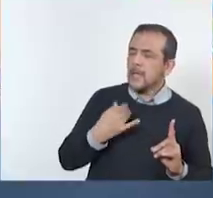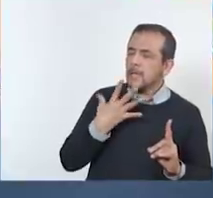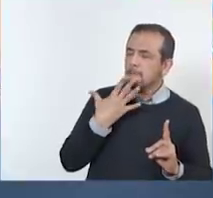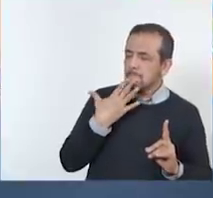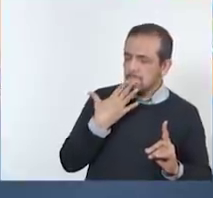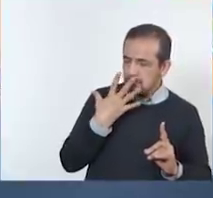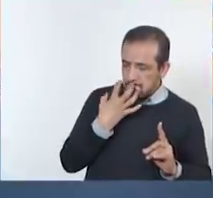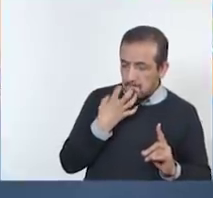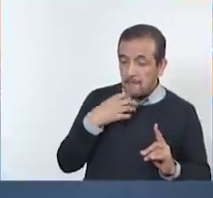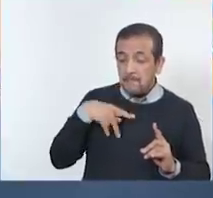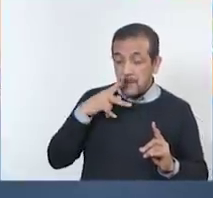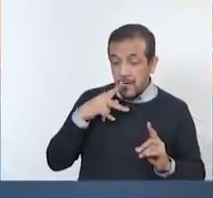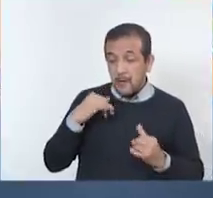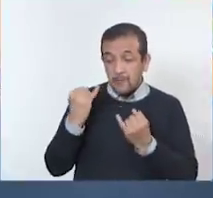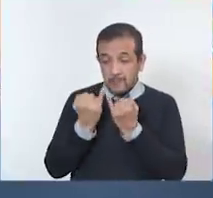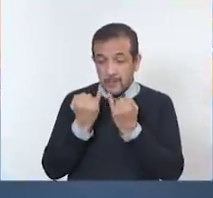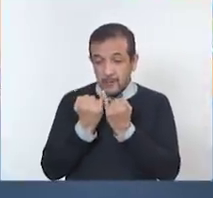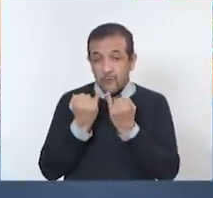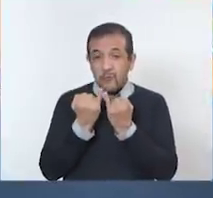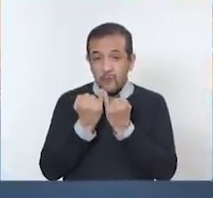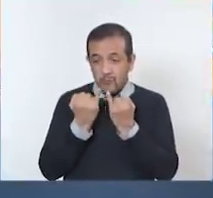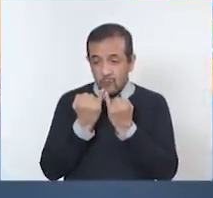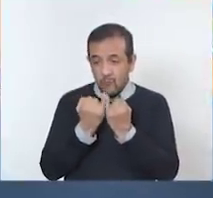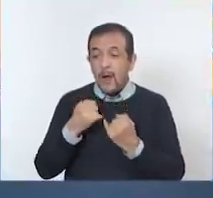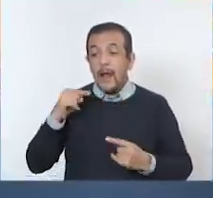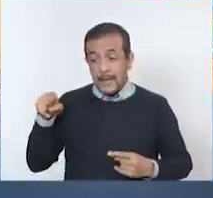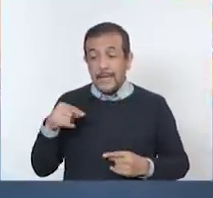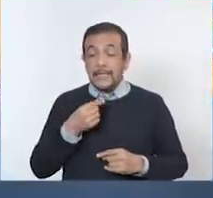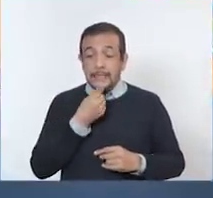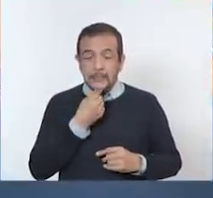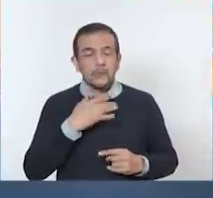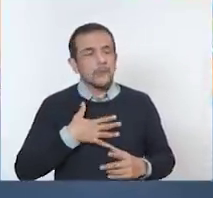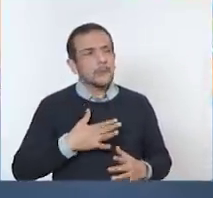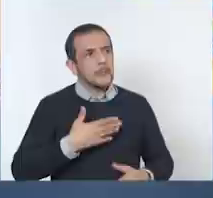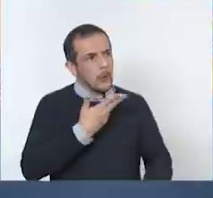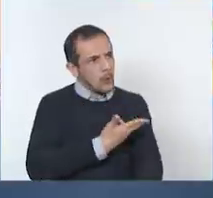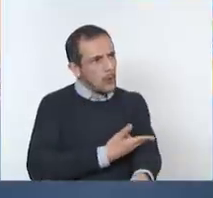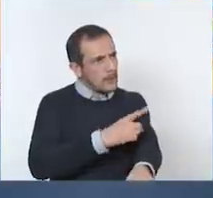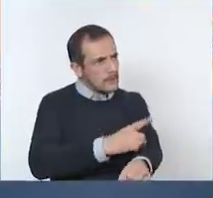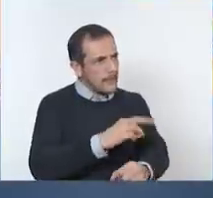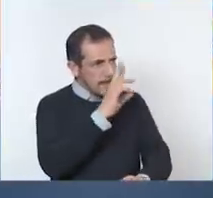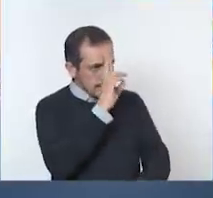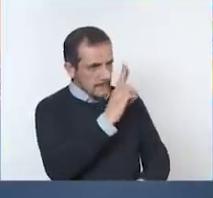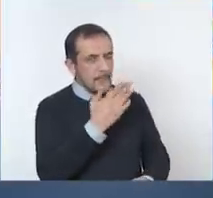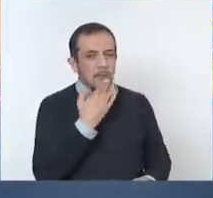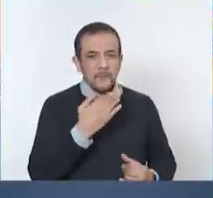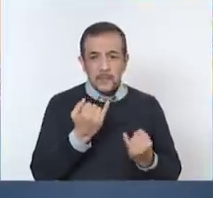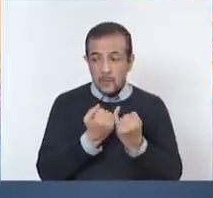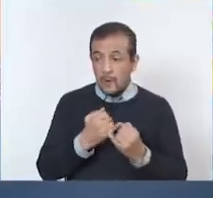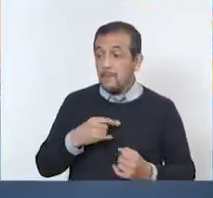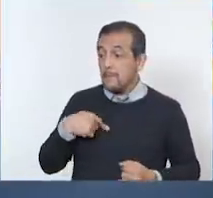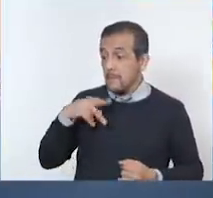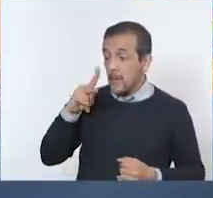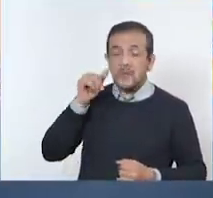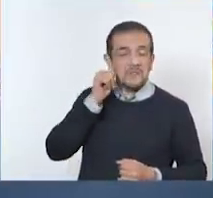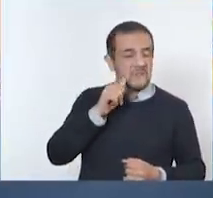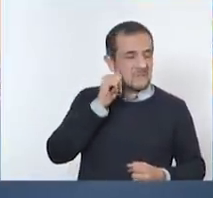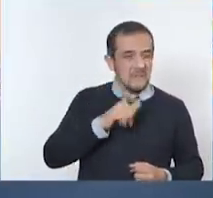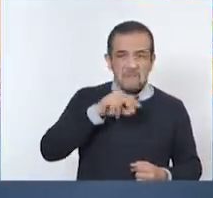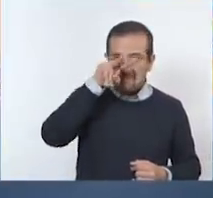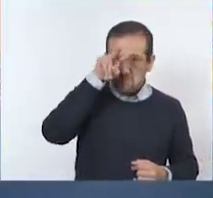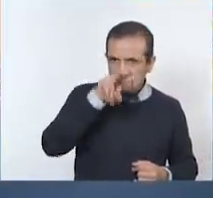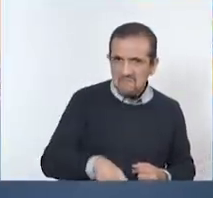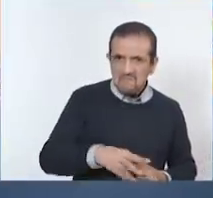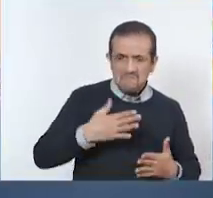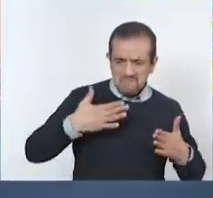de decirlo también tuvo como consecuencia actuar con honestidad y respeto. Mi querida Nelly, no me dejarás mentir, pero siempre hablar con la verdad